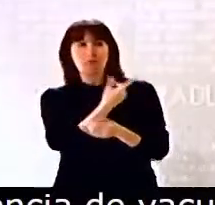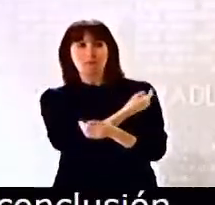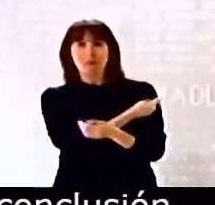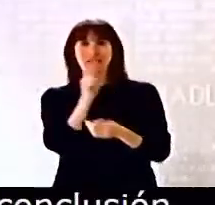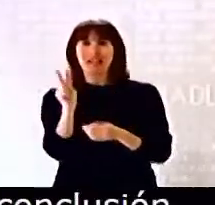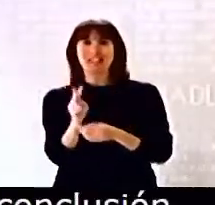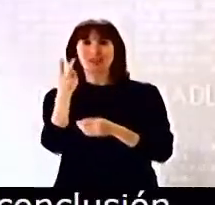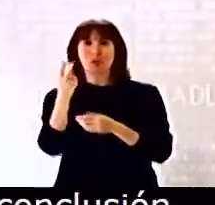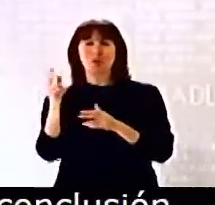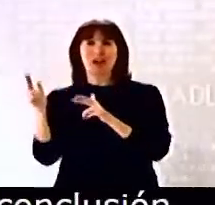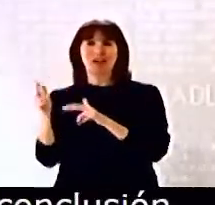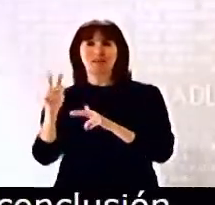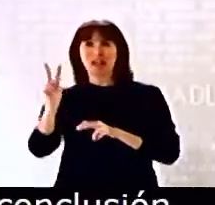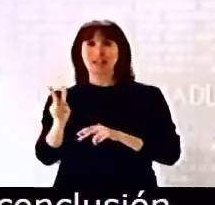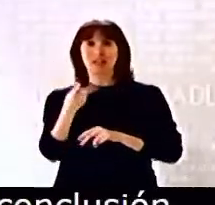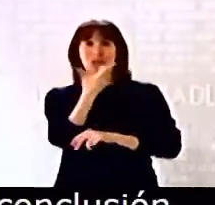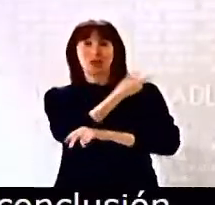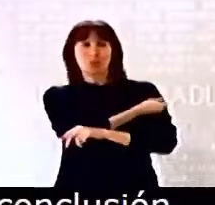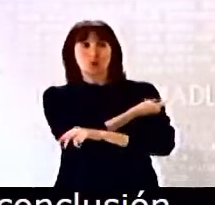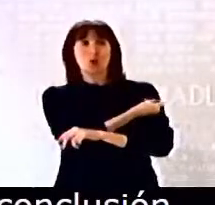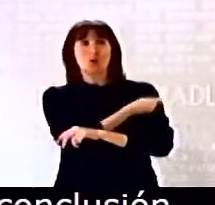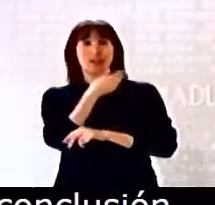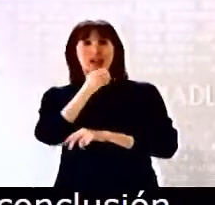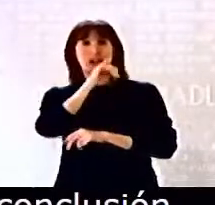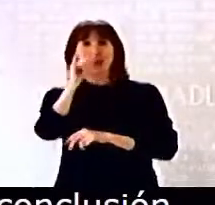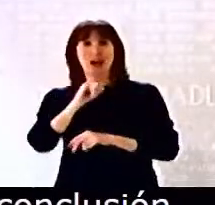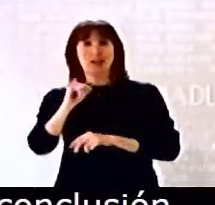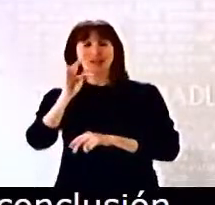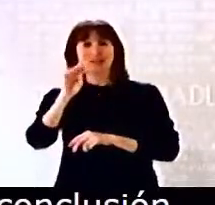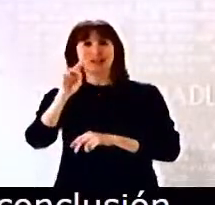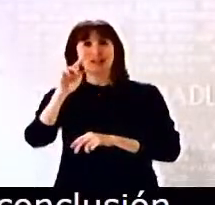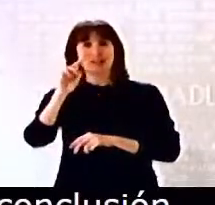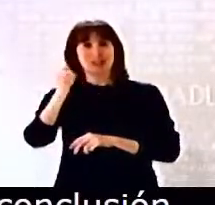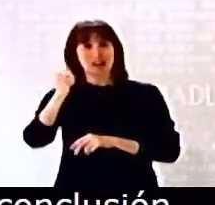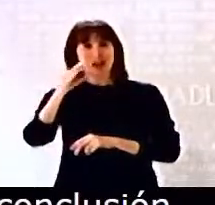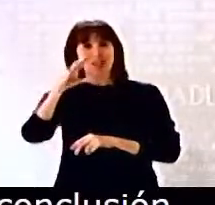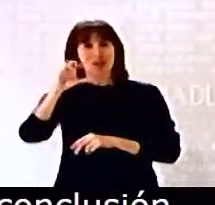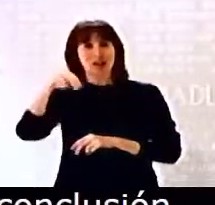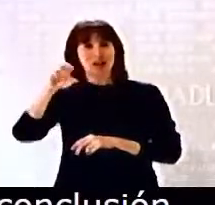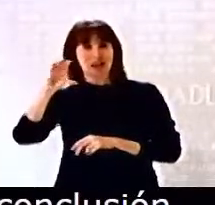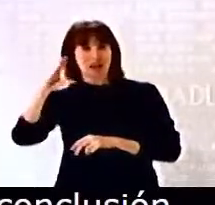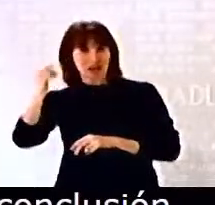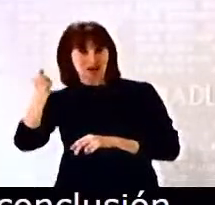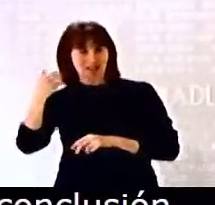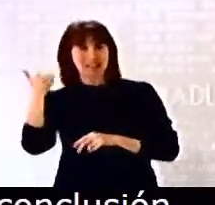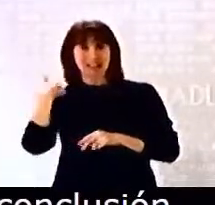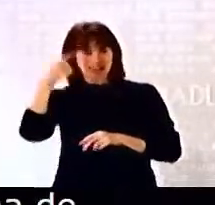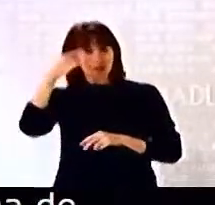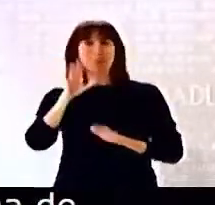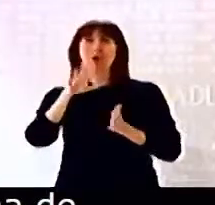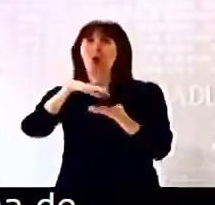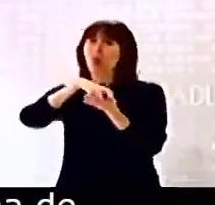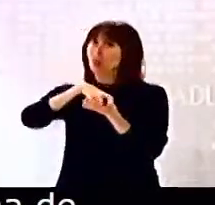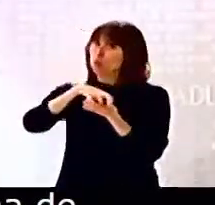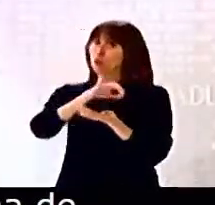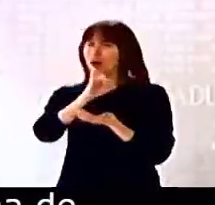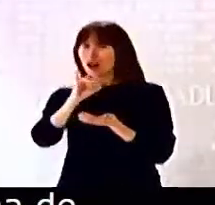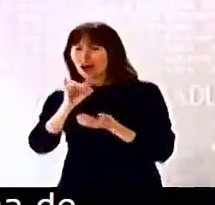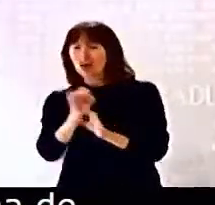la segunda dosis de la vacuna de AstraZeneca. Pero nos queda una duda por despejar, que todavía no la tenemos clara,